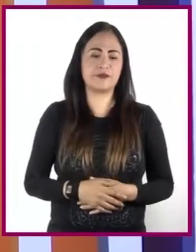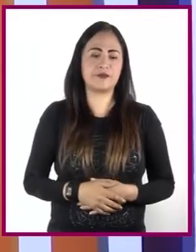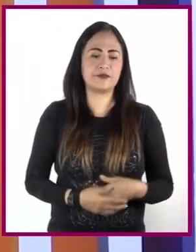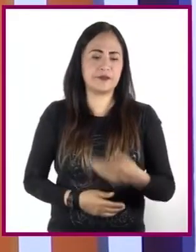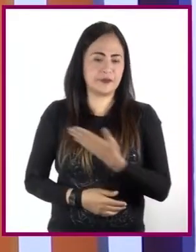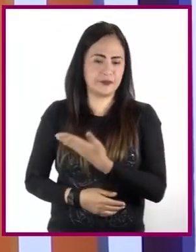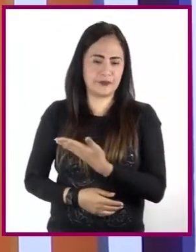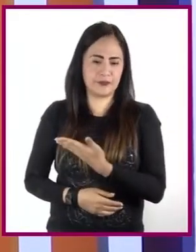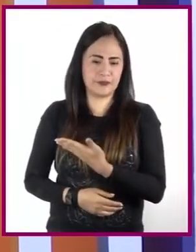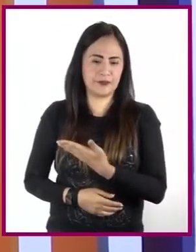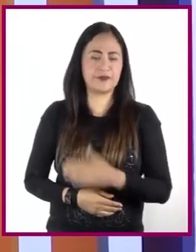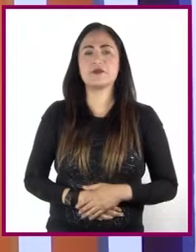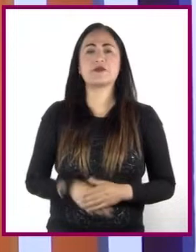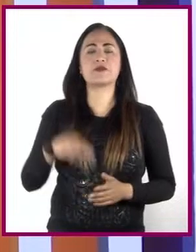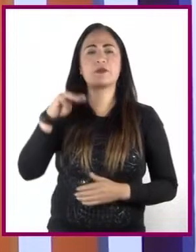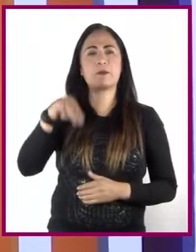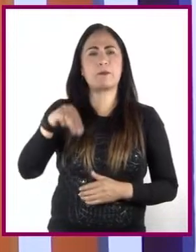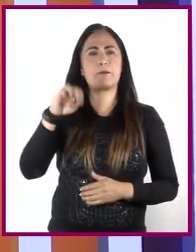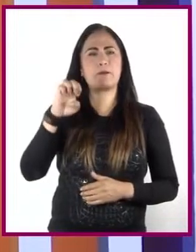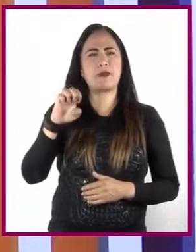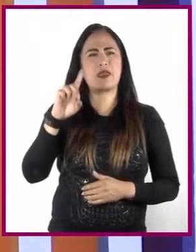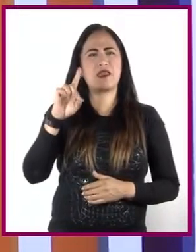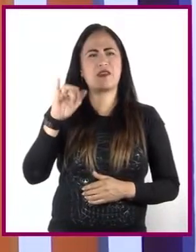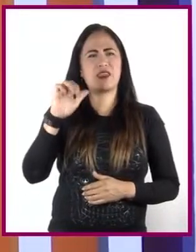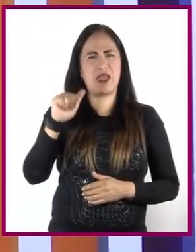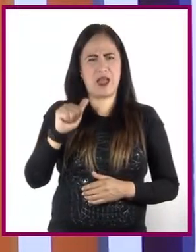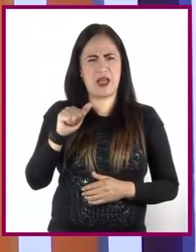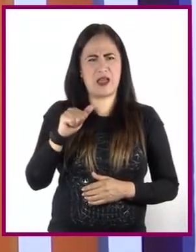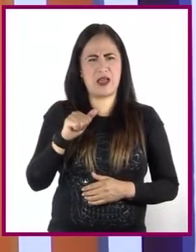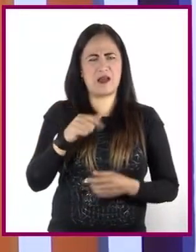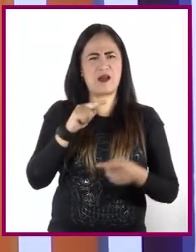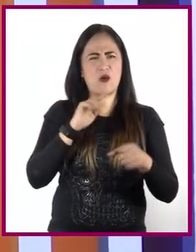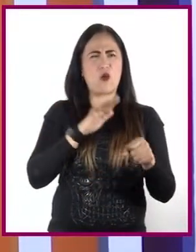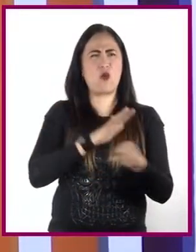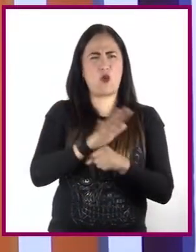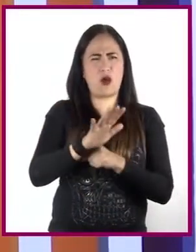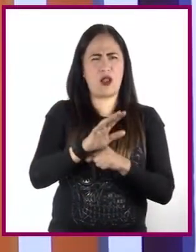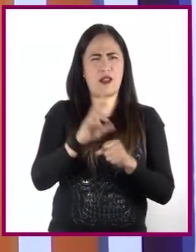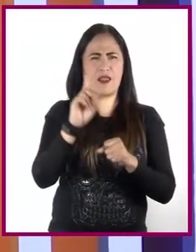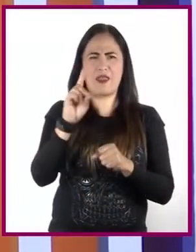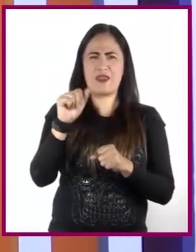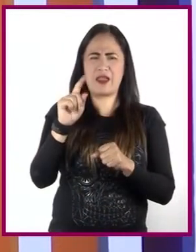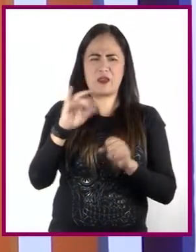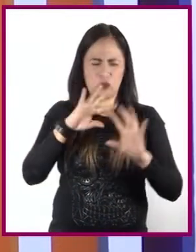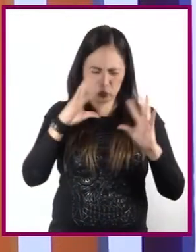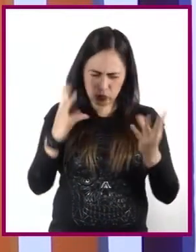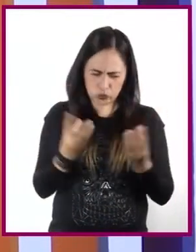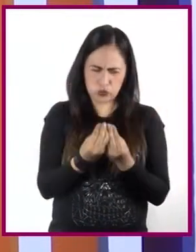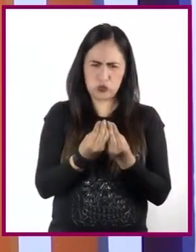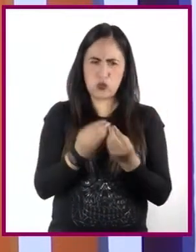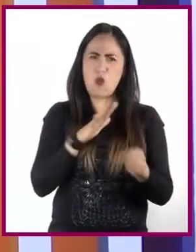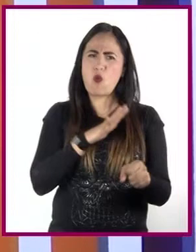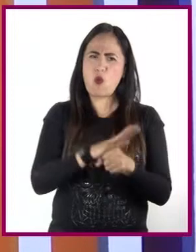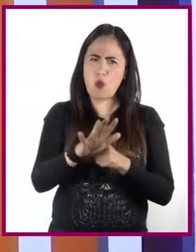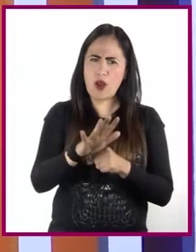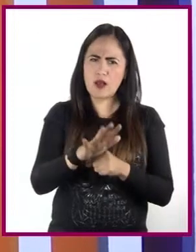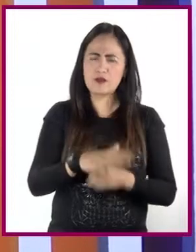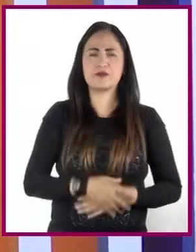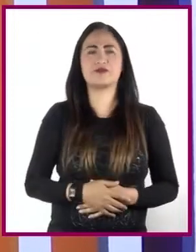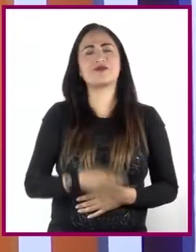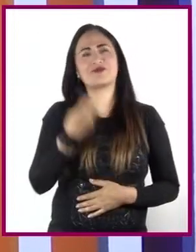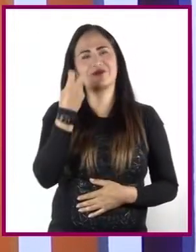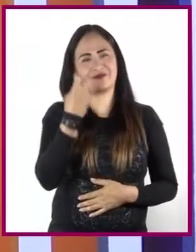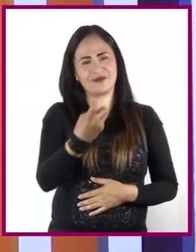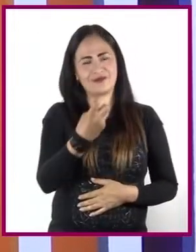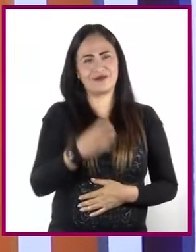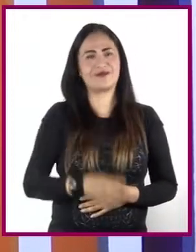Tercera pregunta. ¿Cuál es la media aritmética de los datos obtenidos en la encuesta? Para esta